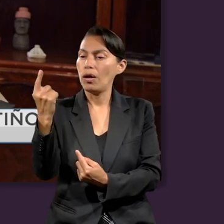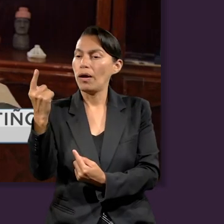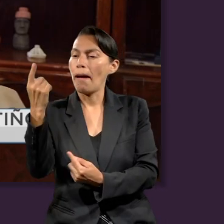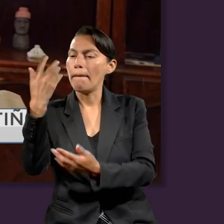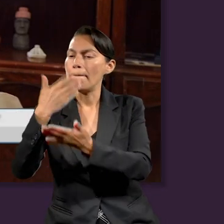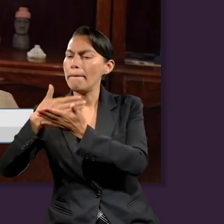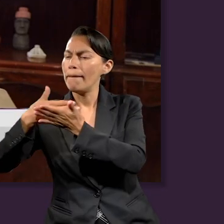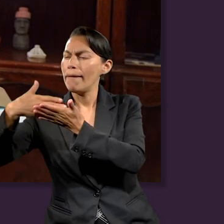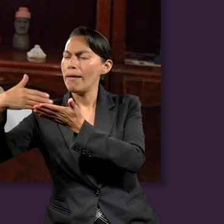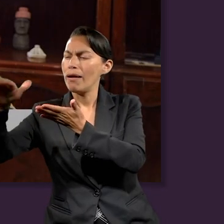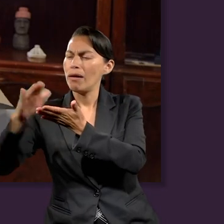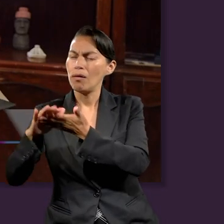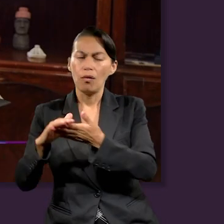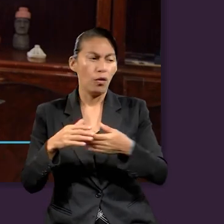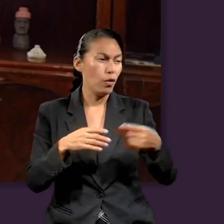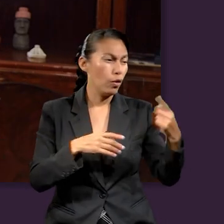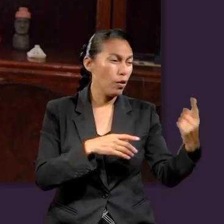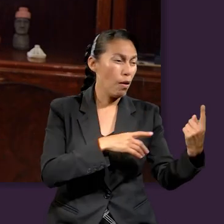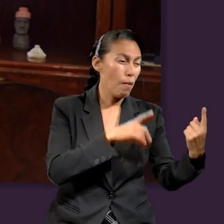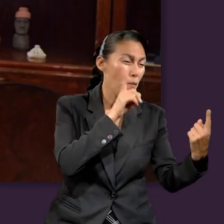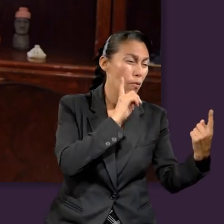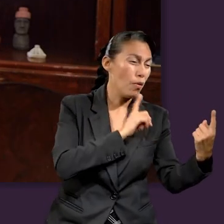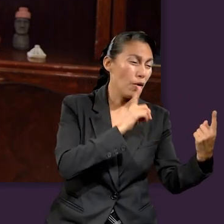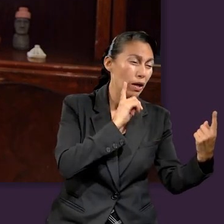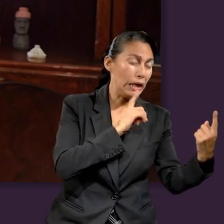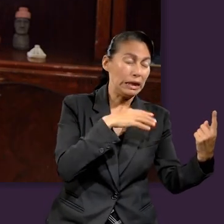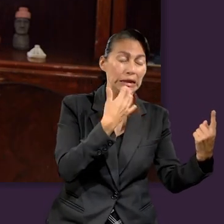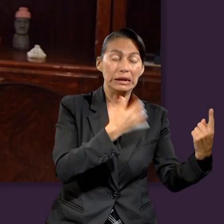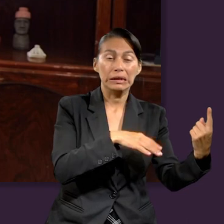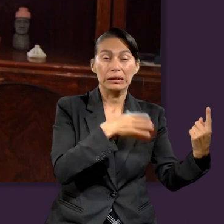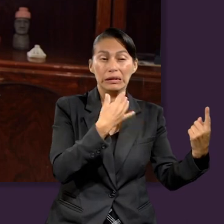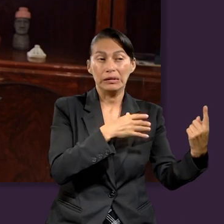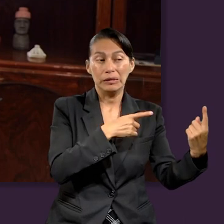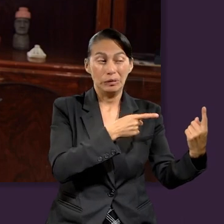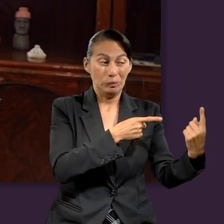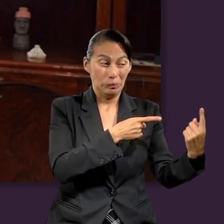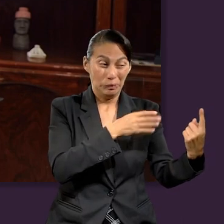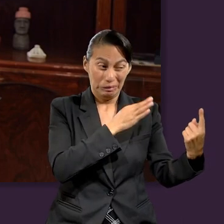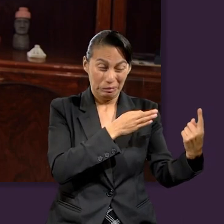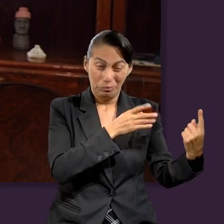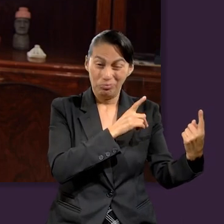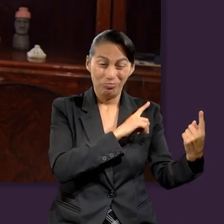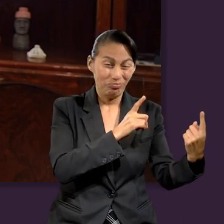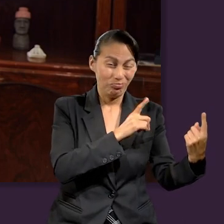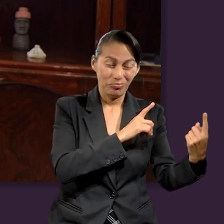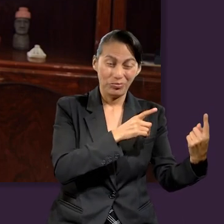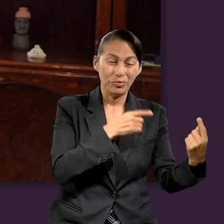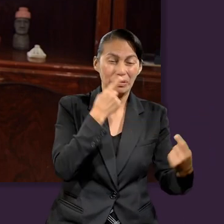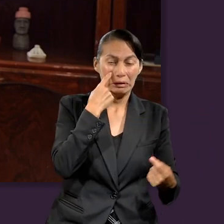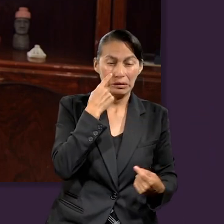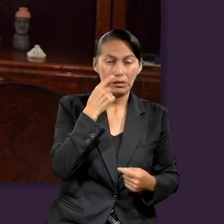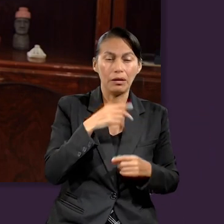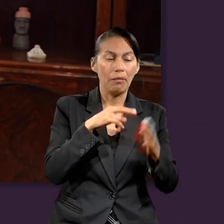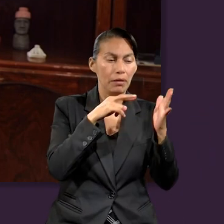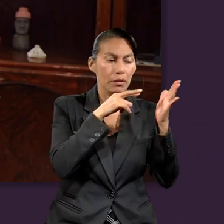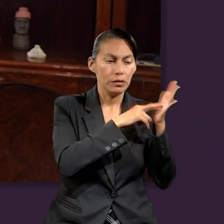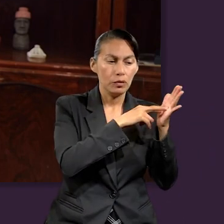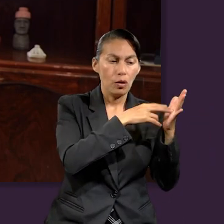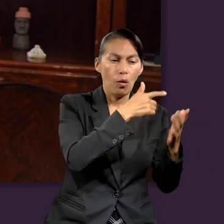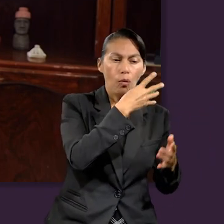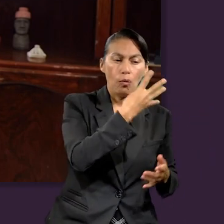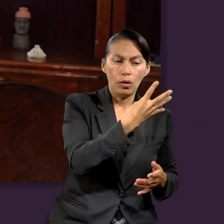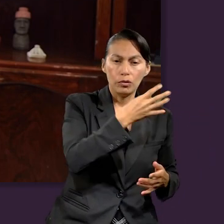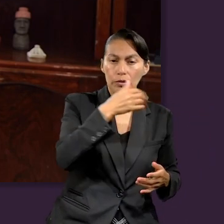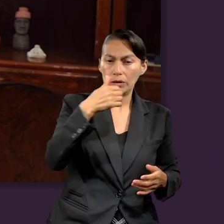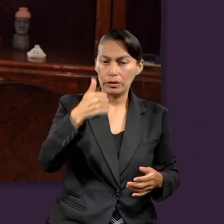mujer vestida de blanco y una mujer que es descrita de una forma prácticamente inconcebible. Mira cómo lo dicen